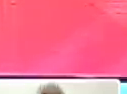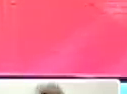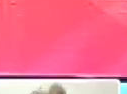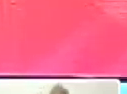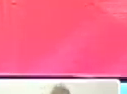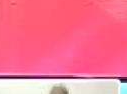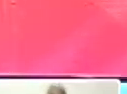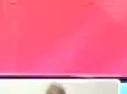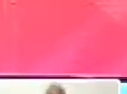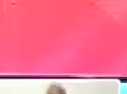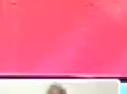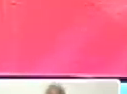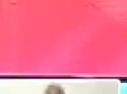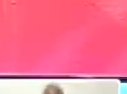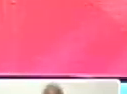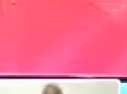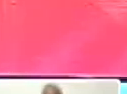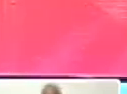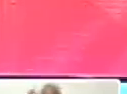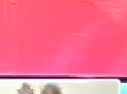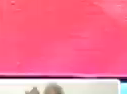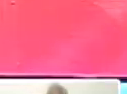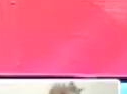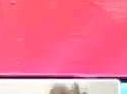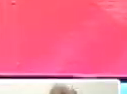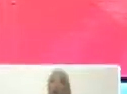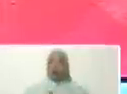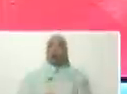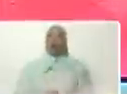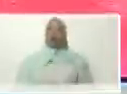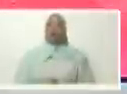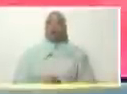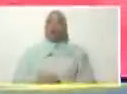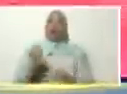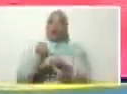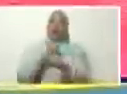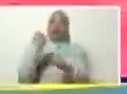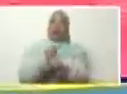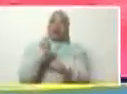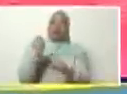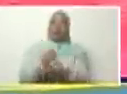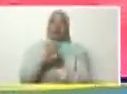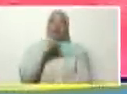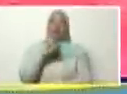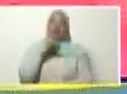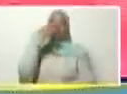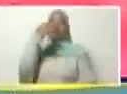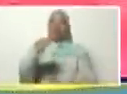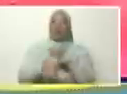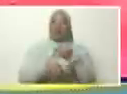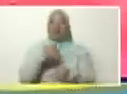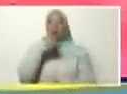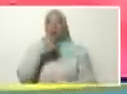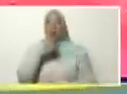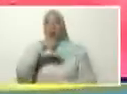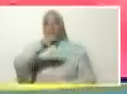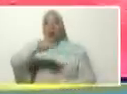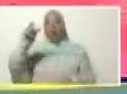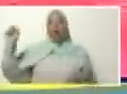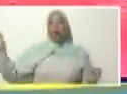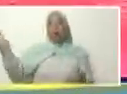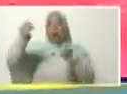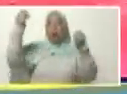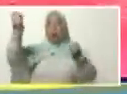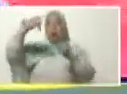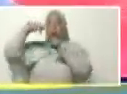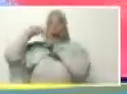pasar y les tocó pasar a nuestro amado comandante? ¿Cuánto trabajo sucio, cuántas manipulaciones, cuántas campañas en